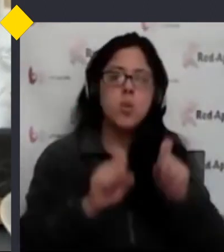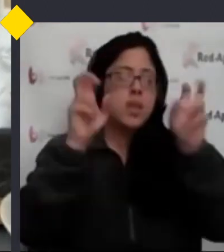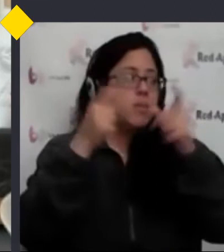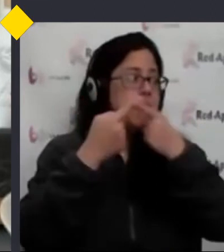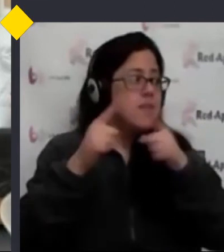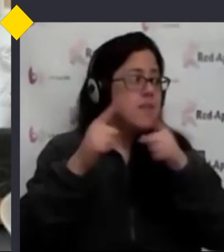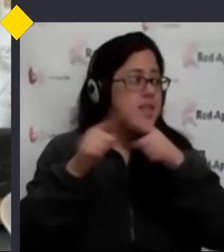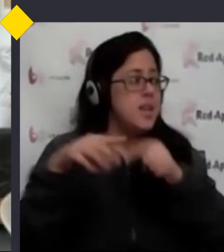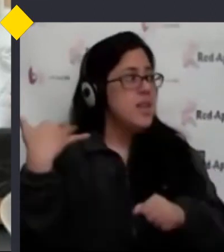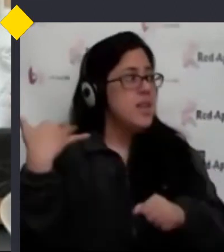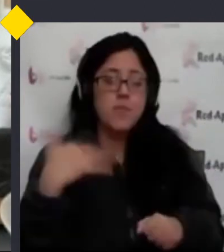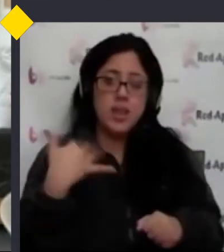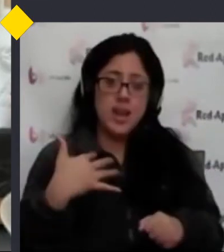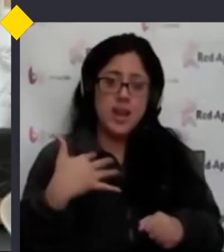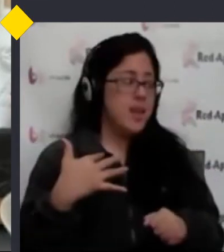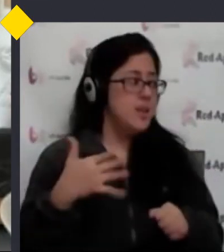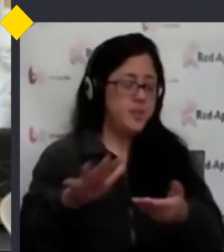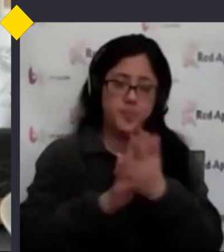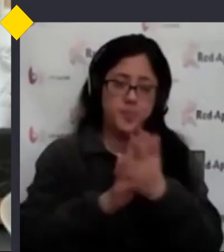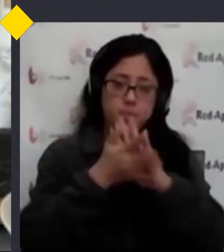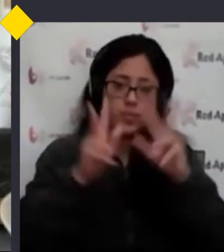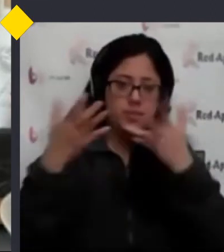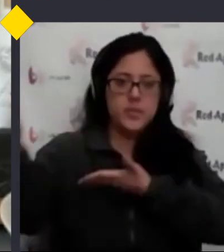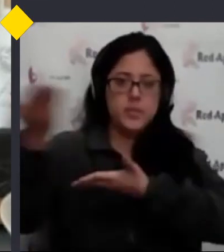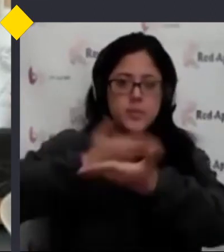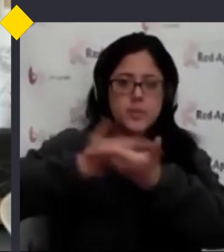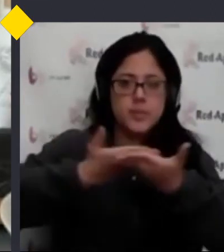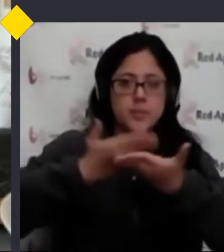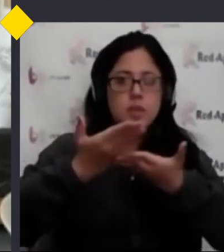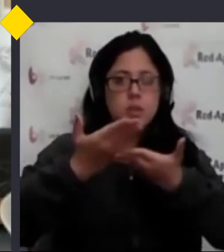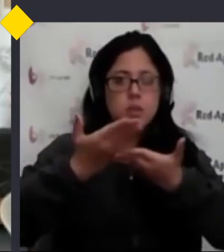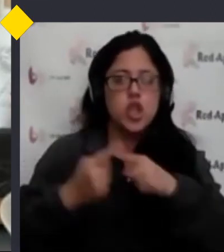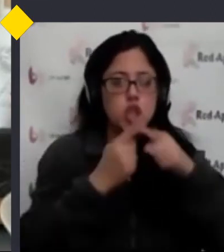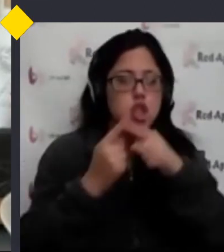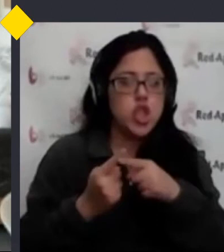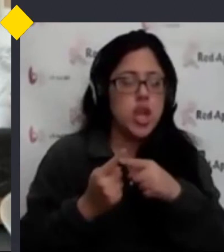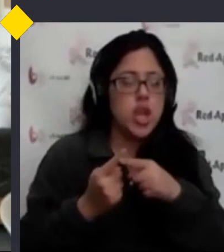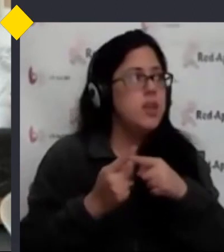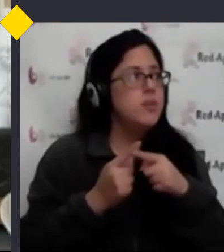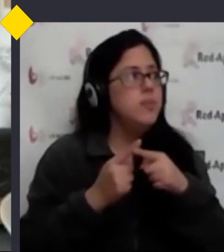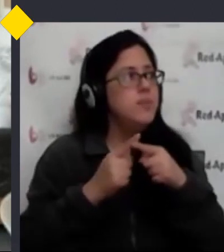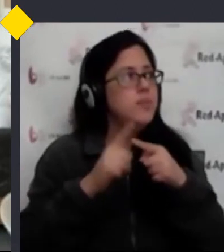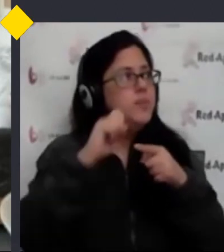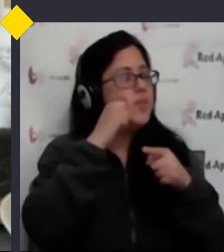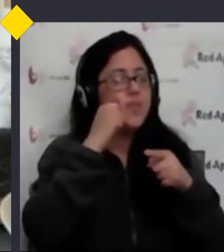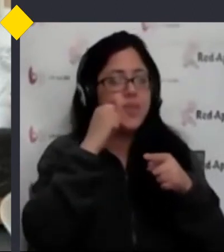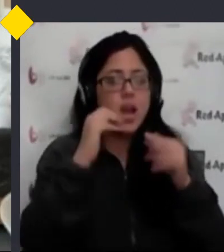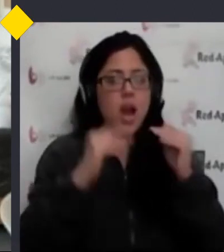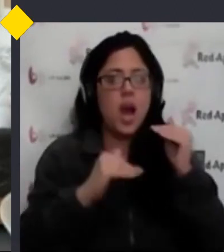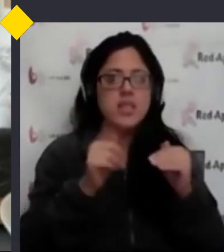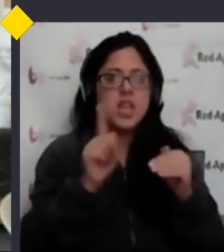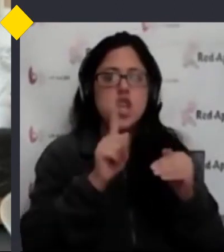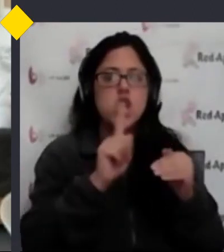todas, la del estrato social, la del clasismo. ¿Cómo impactan los ascensos no ser del círculo ABC1 de Chile, no ser de